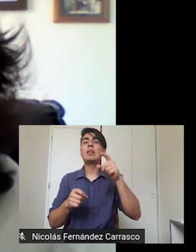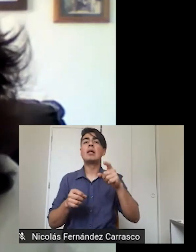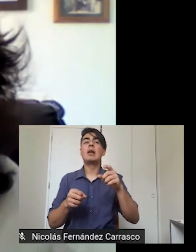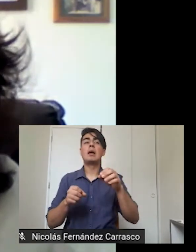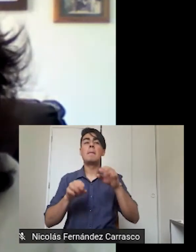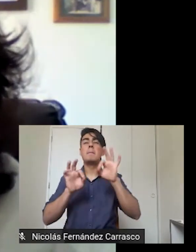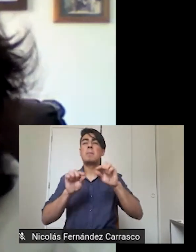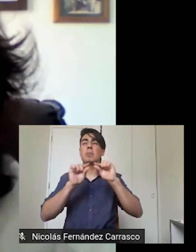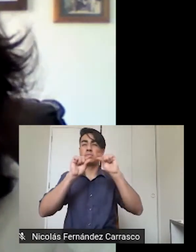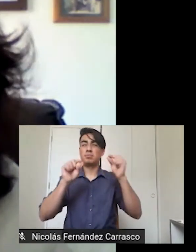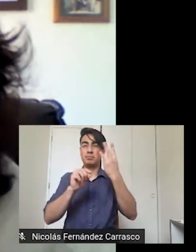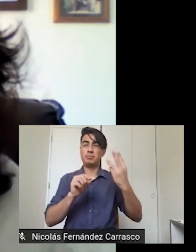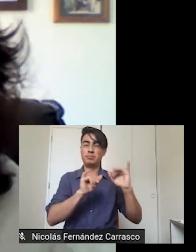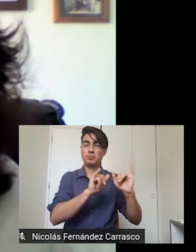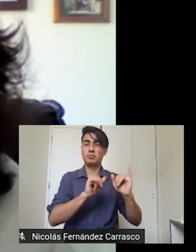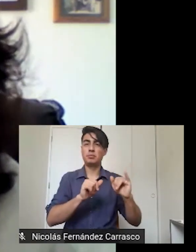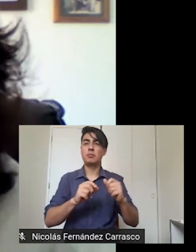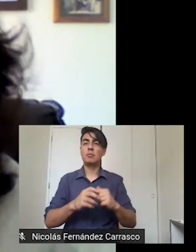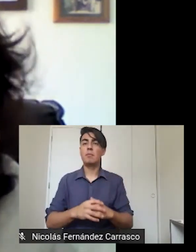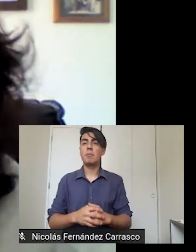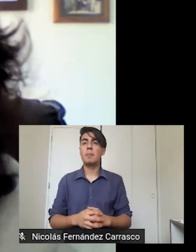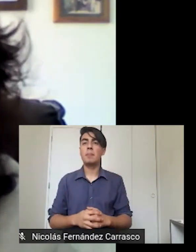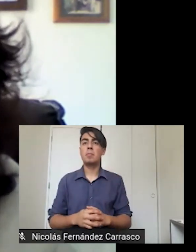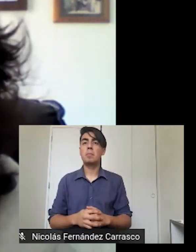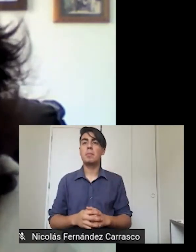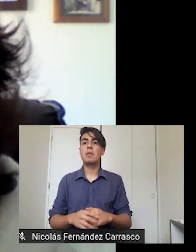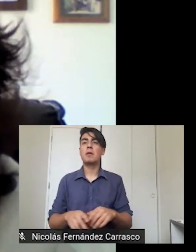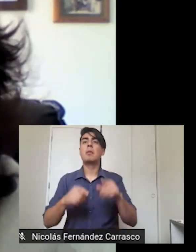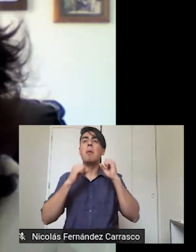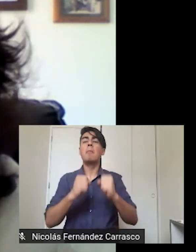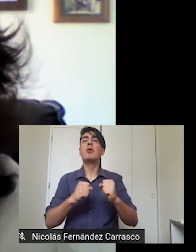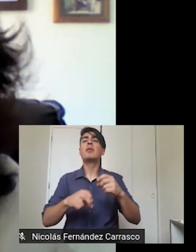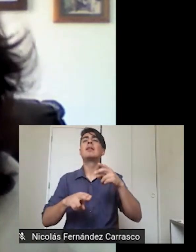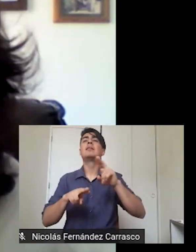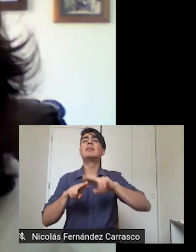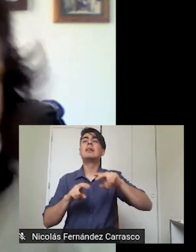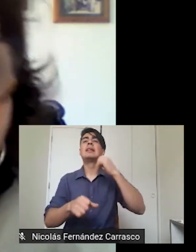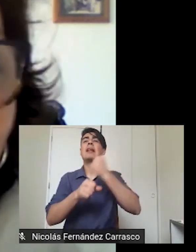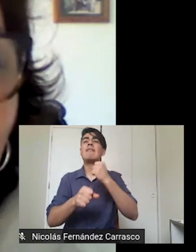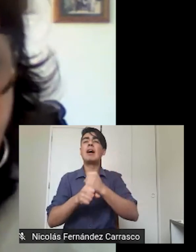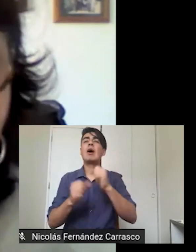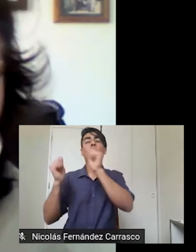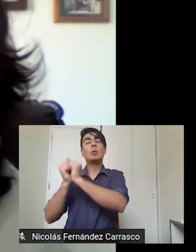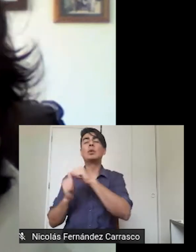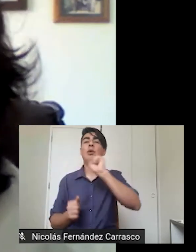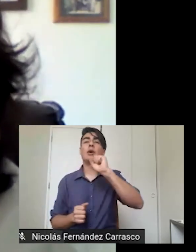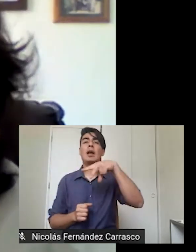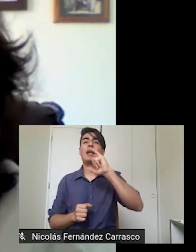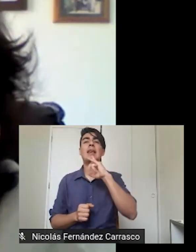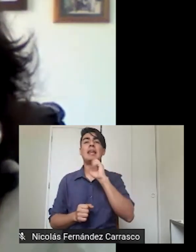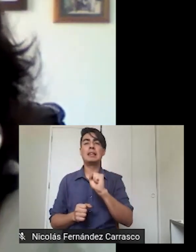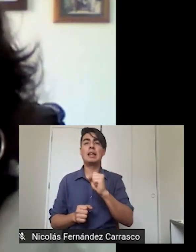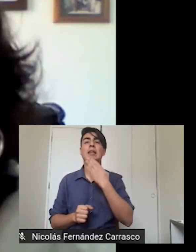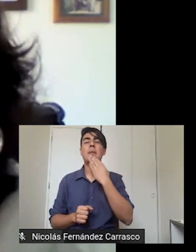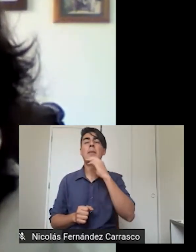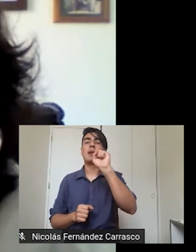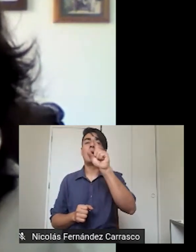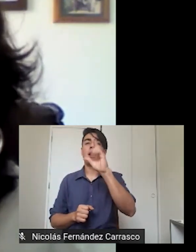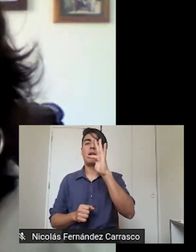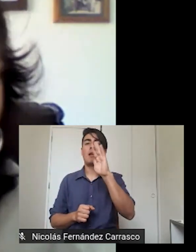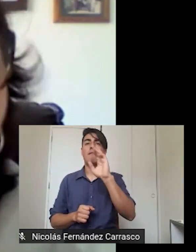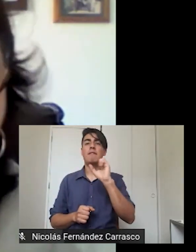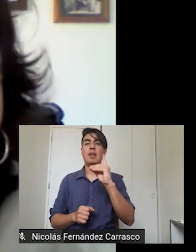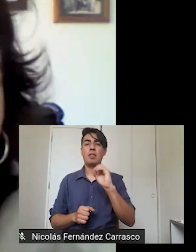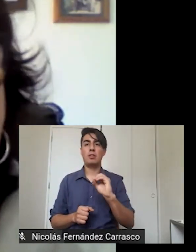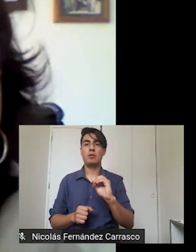llegado su link. Y obviamente vamos a poder trabajar, vamos a seguir trabajando con Anita, con Alfredo. Así